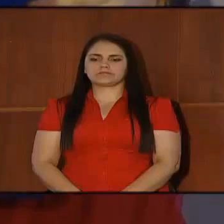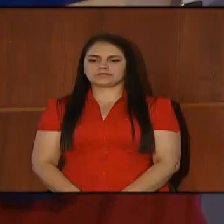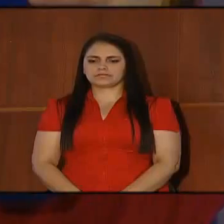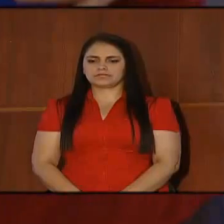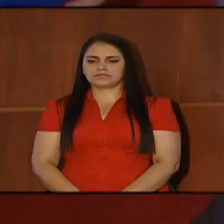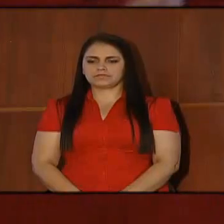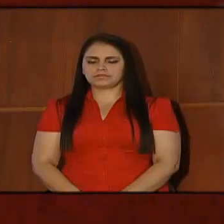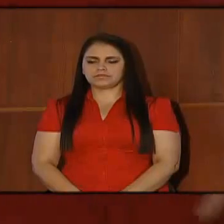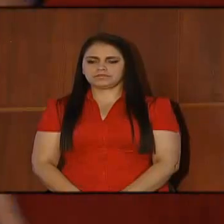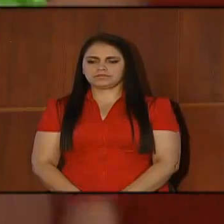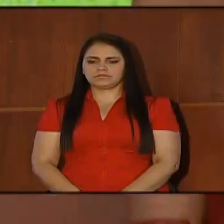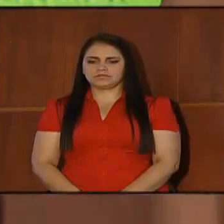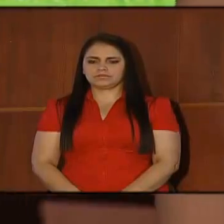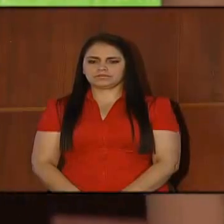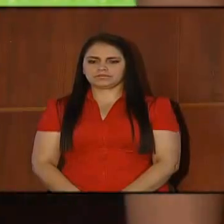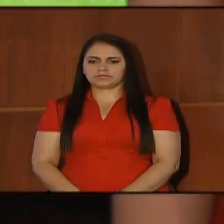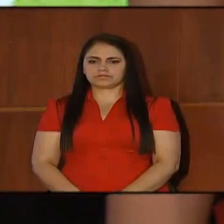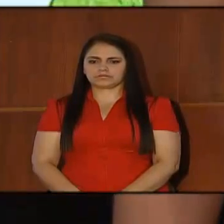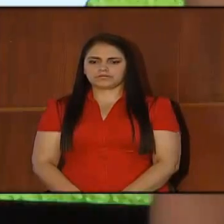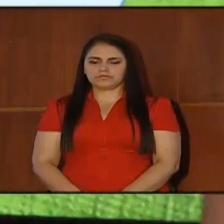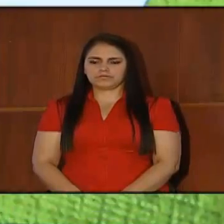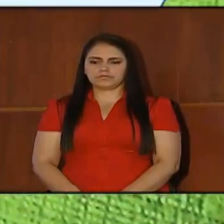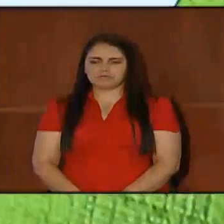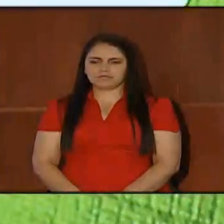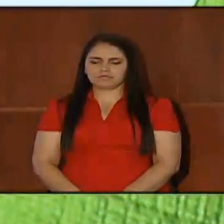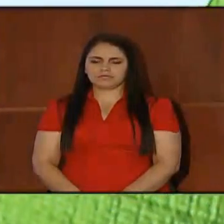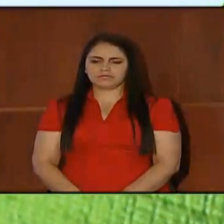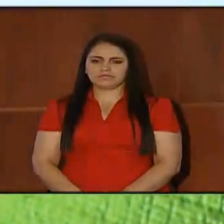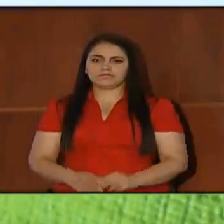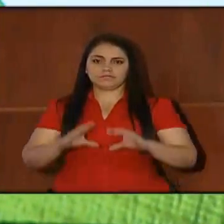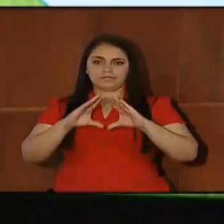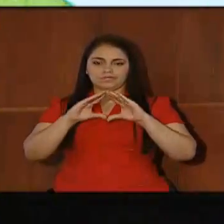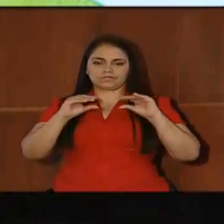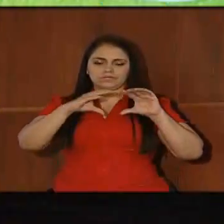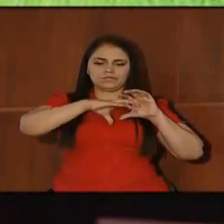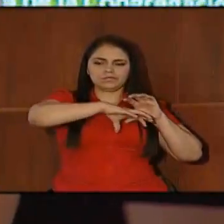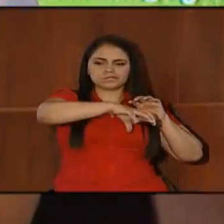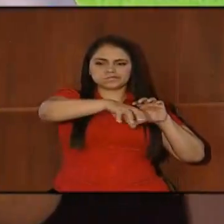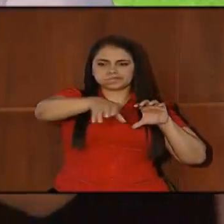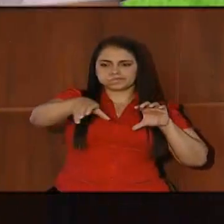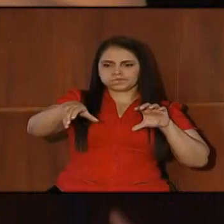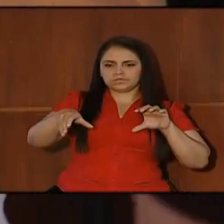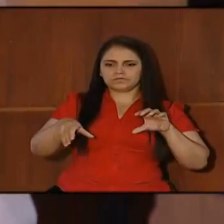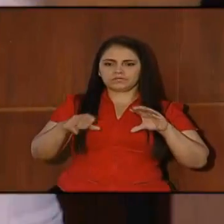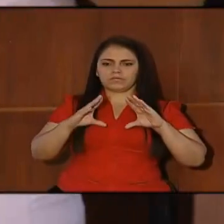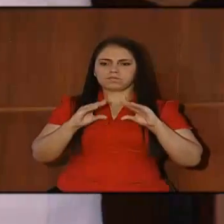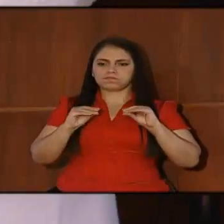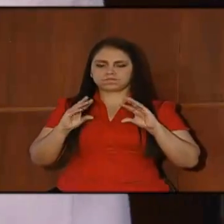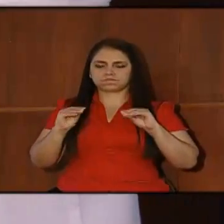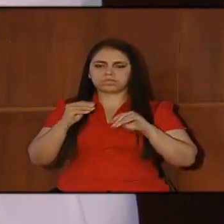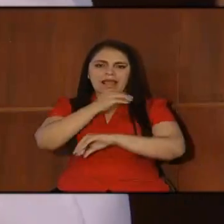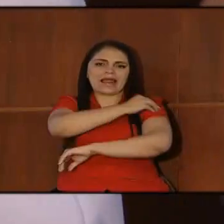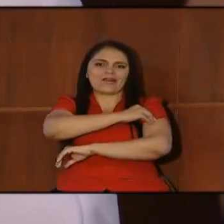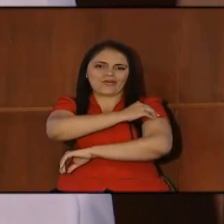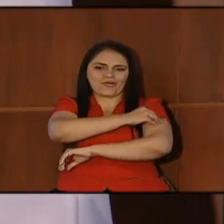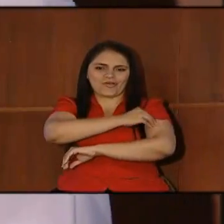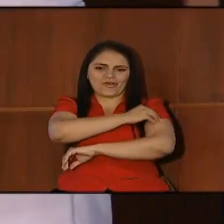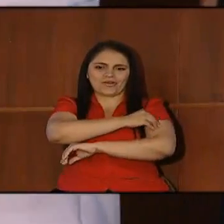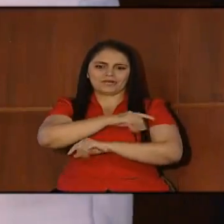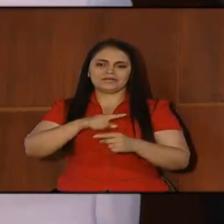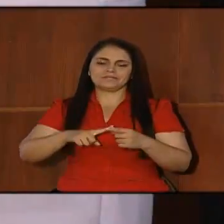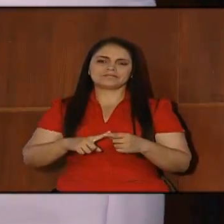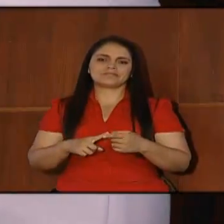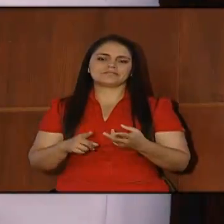¿sí? Entonces, este es un cojín hecho con tela antifluido y algodón siliconado. Pues la ventaja del